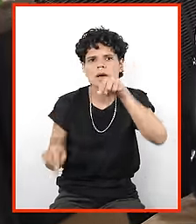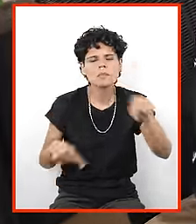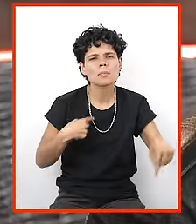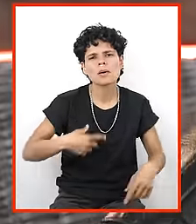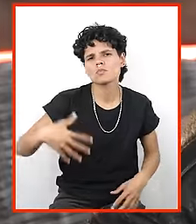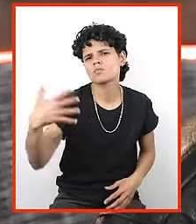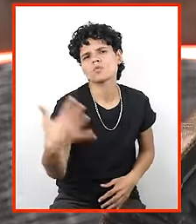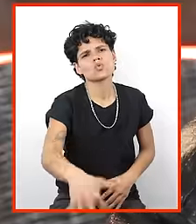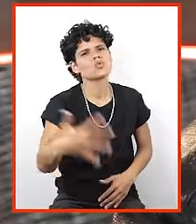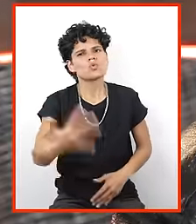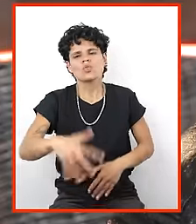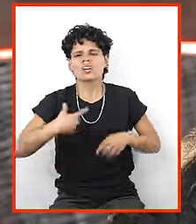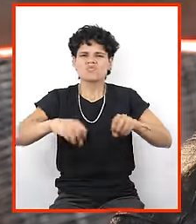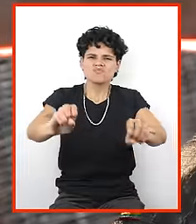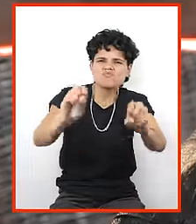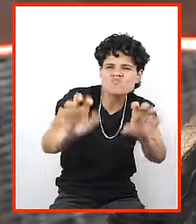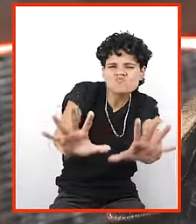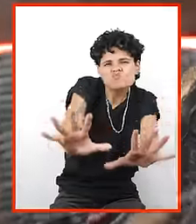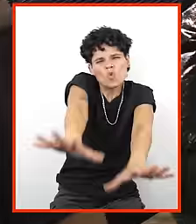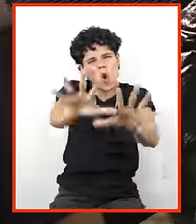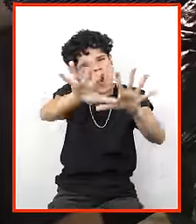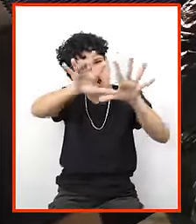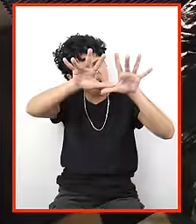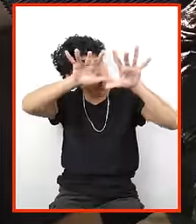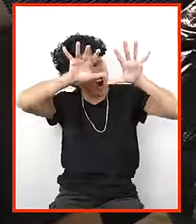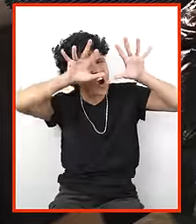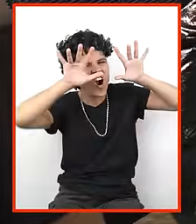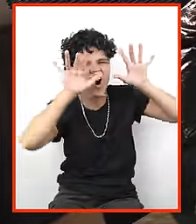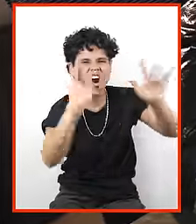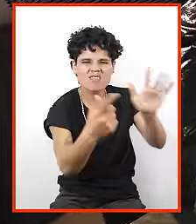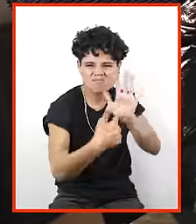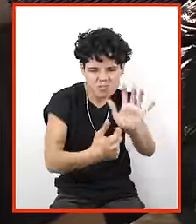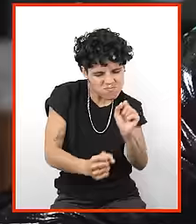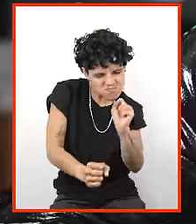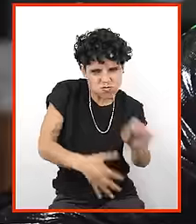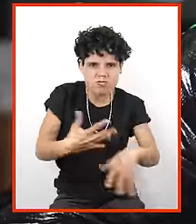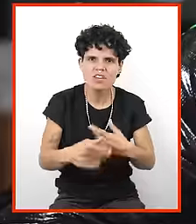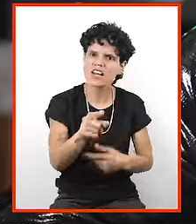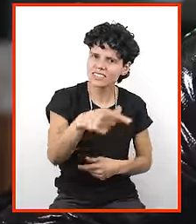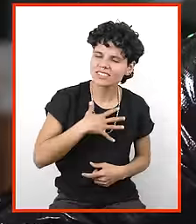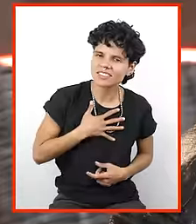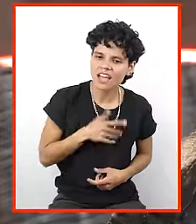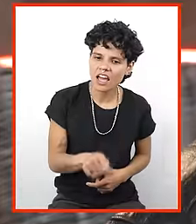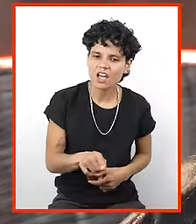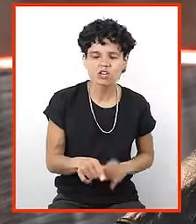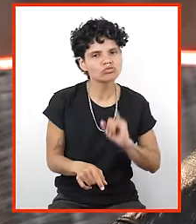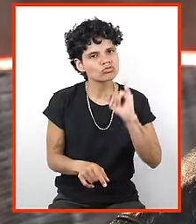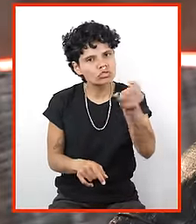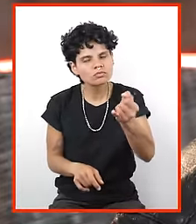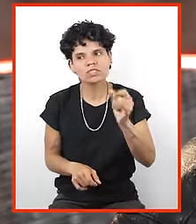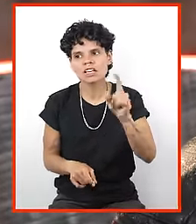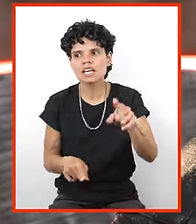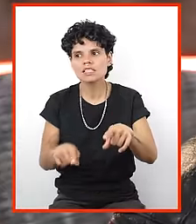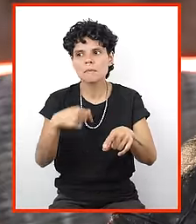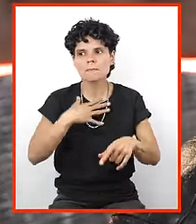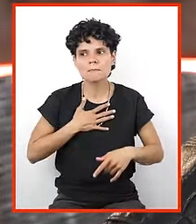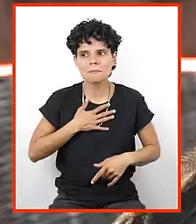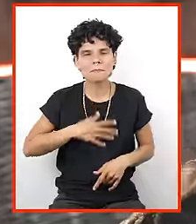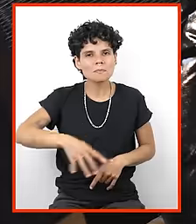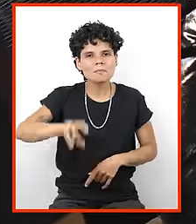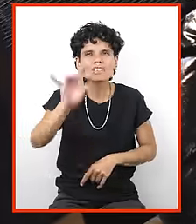wea así apoteósica, como un... Esa es siempre mi un meta. Un Super Bowl. Así, sí. Una cosa